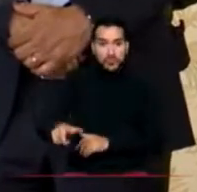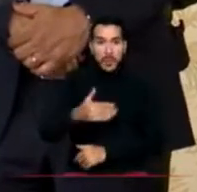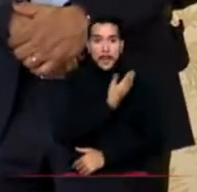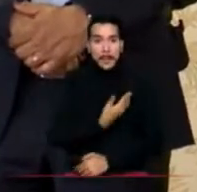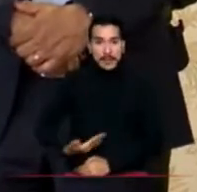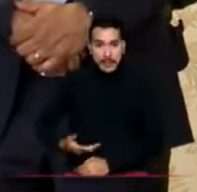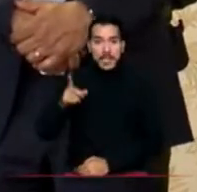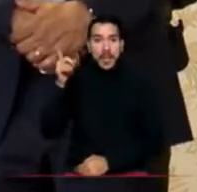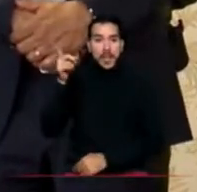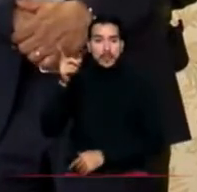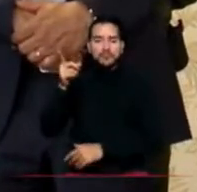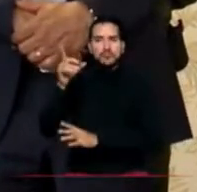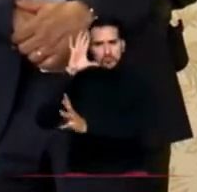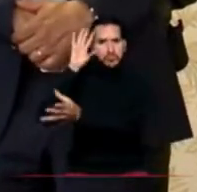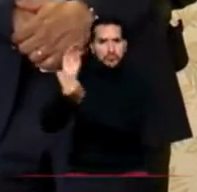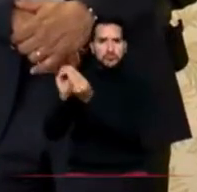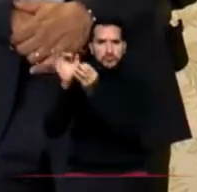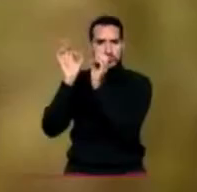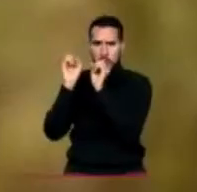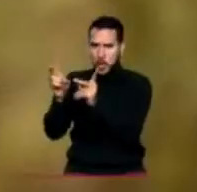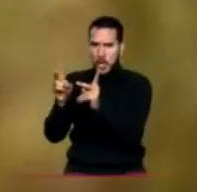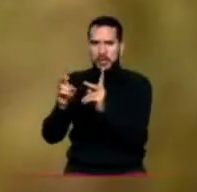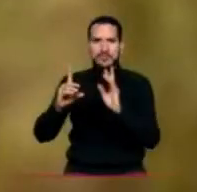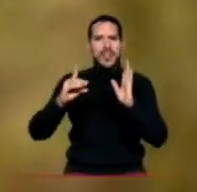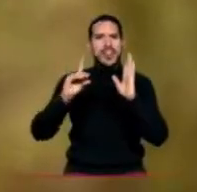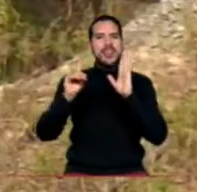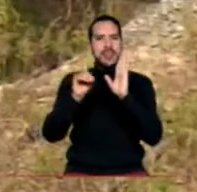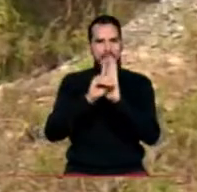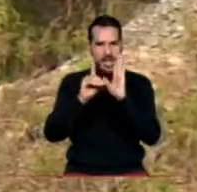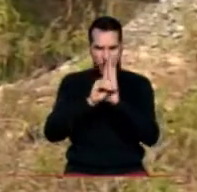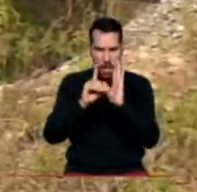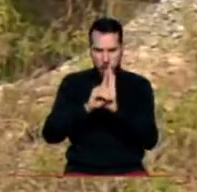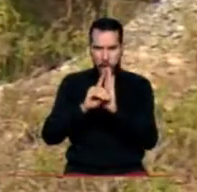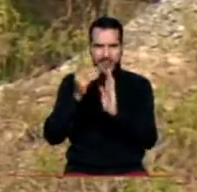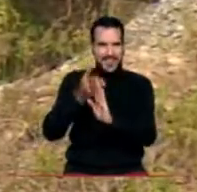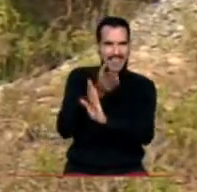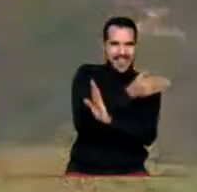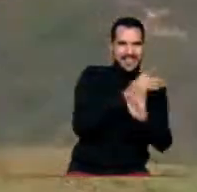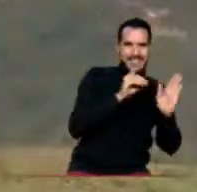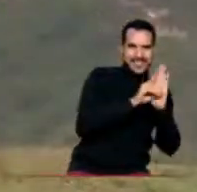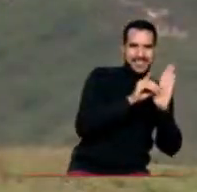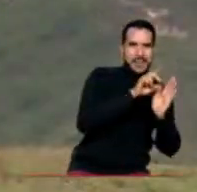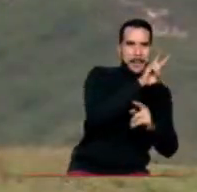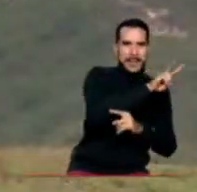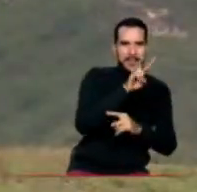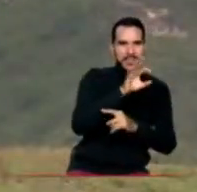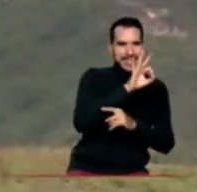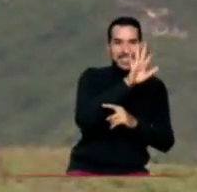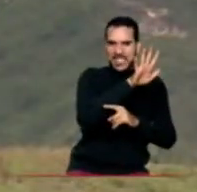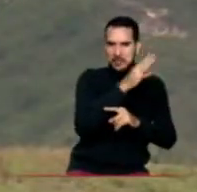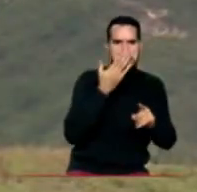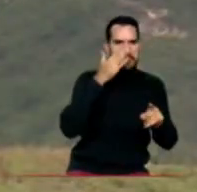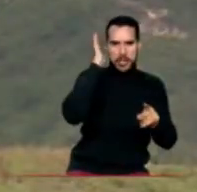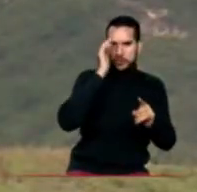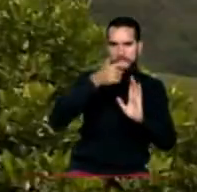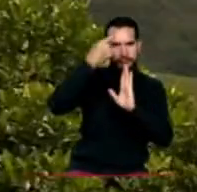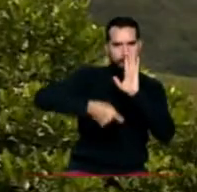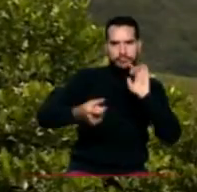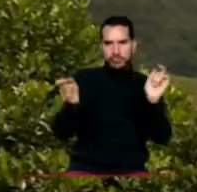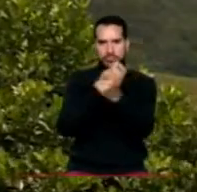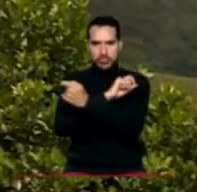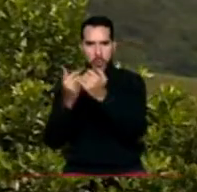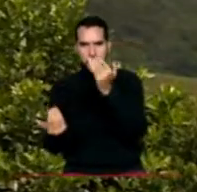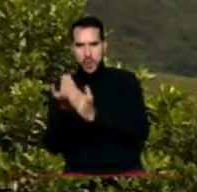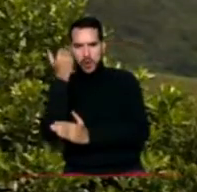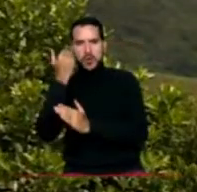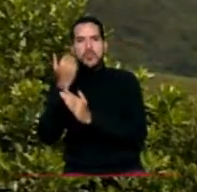la reforma, un decreto que modifica el decreto 2235 que faculta